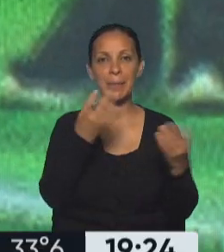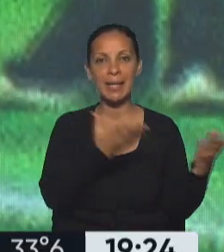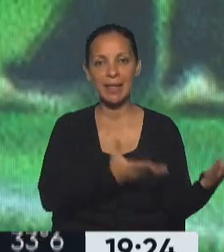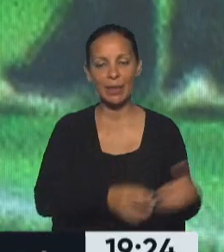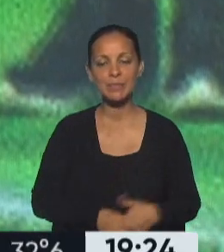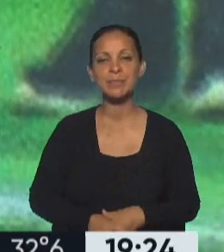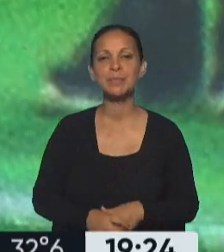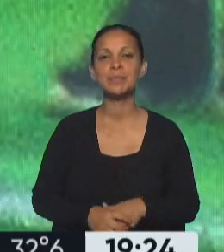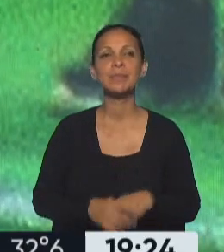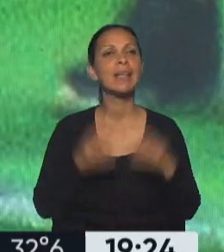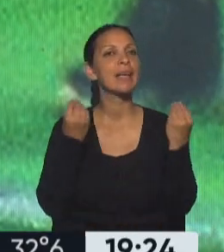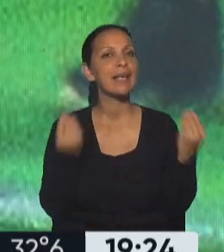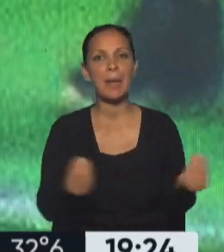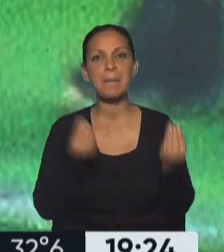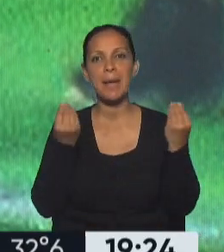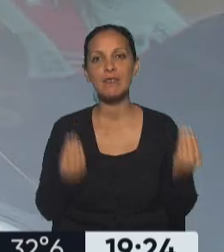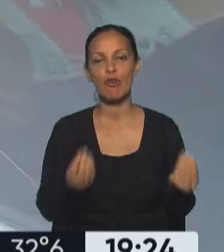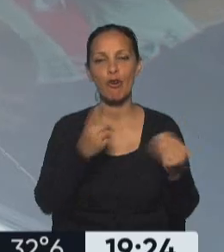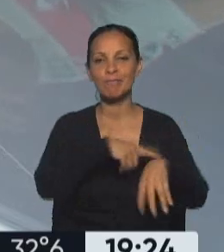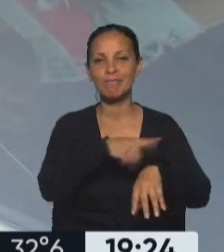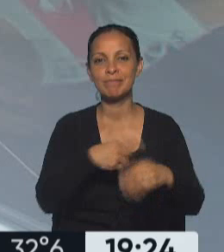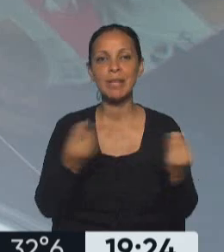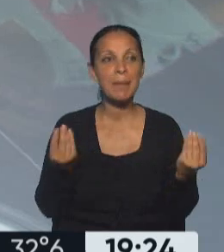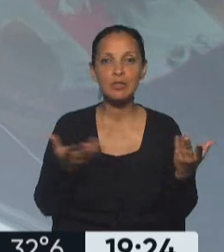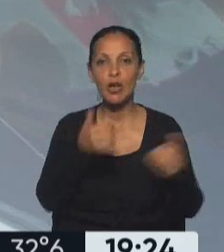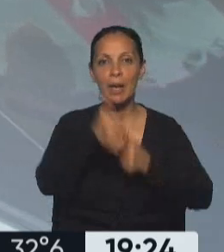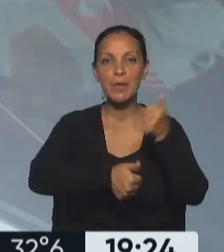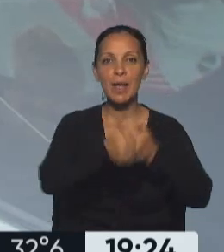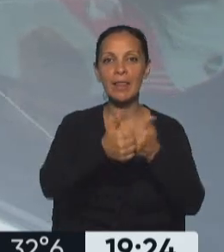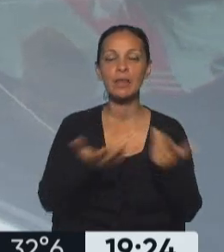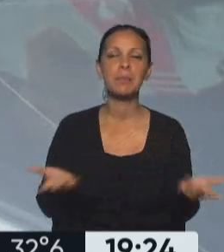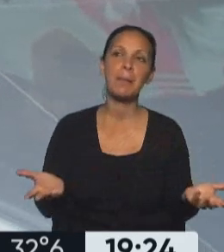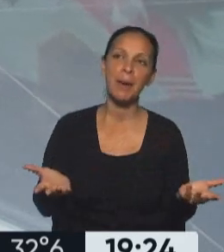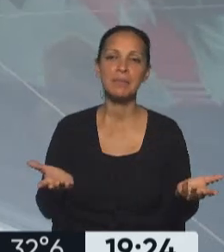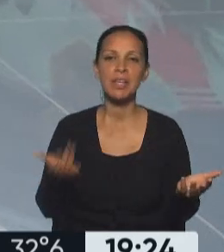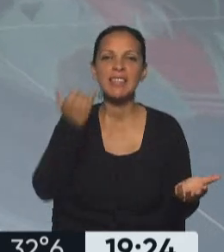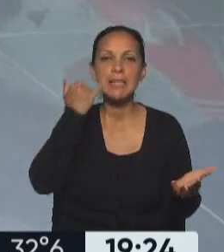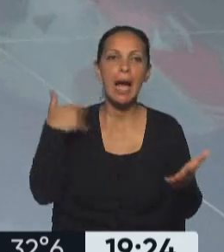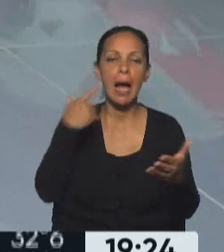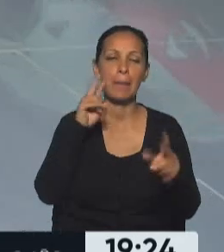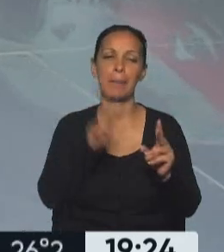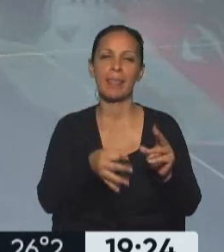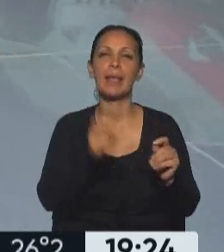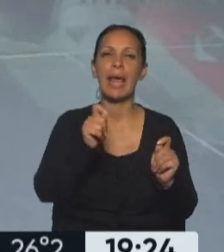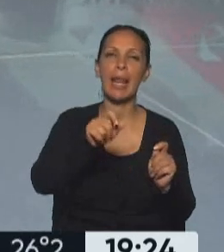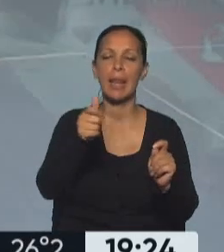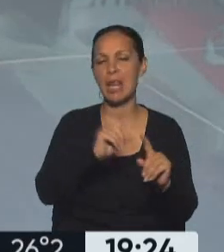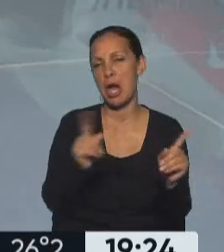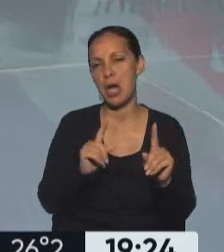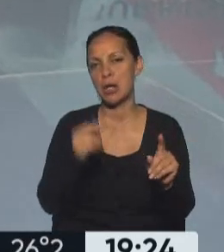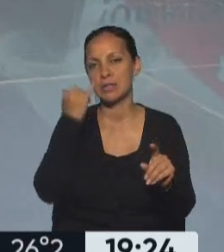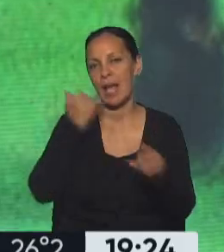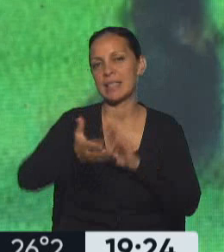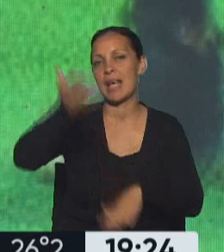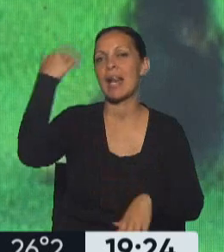estamos? ¿Todo bien? ¿Qué pasó en las últimas horas? ¿Cómo se está definiendo el campeonato? Y se está definiendo, es una manera ya de decir. Ya casi está definido, pero... Ya está definido